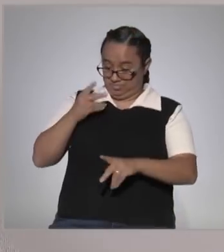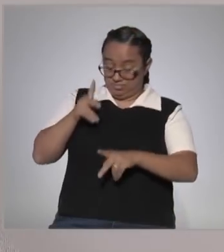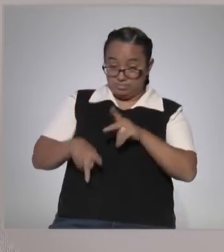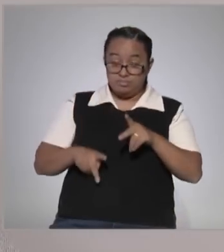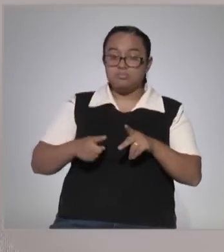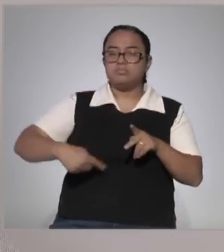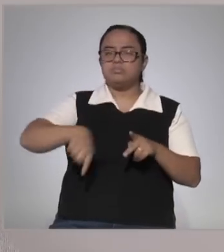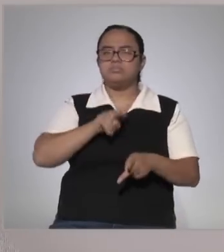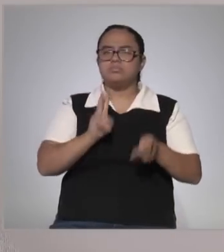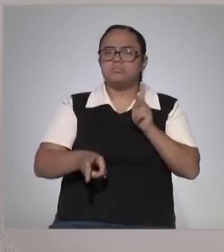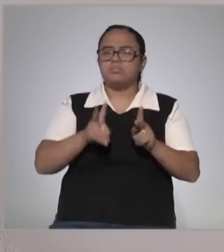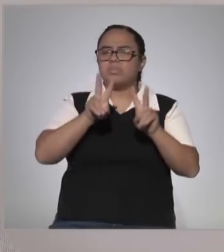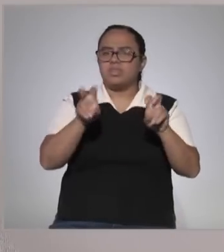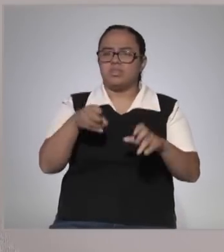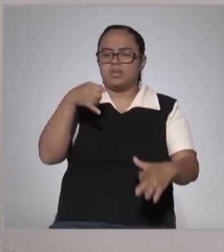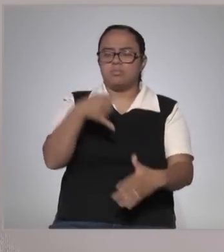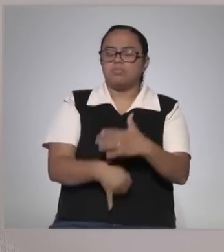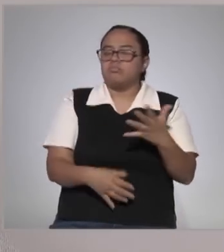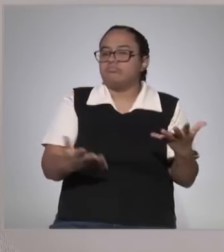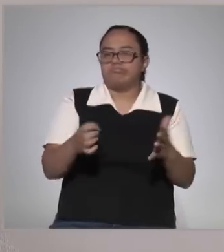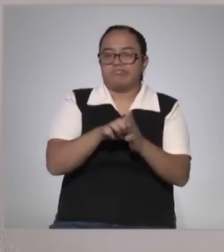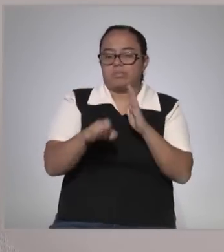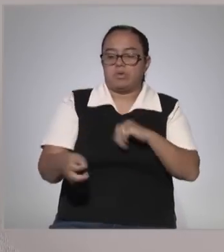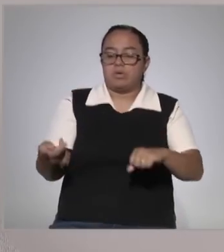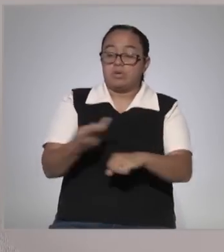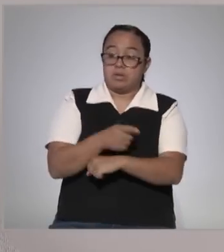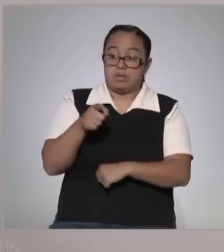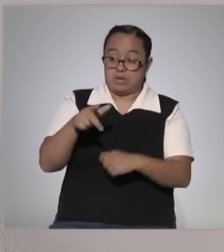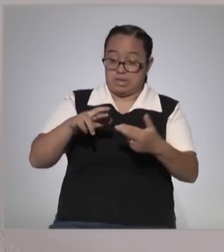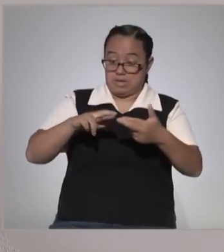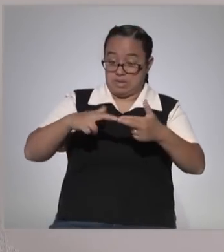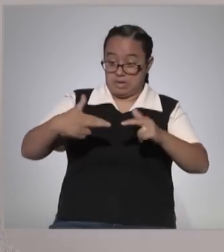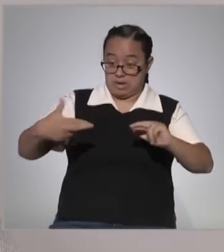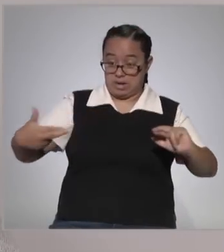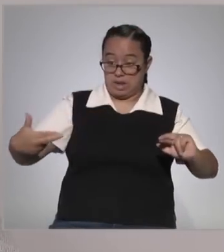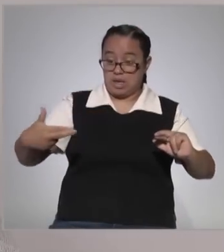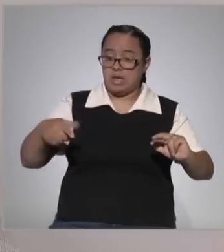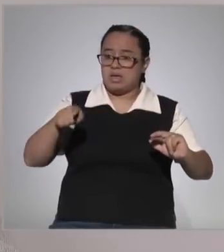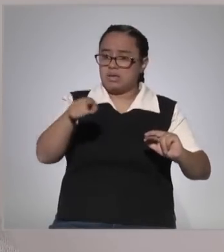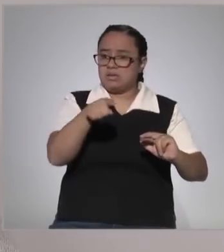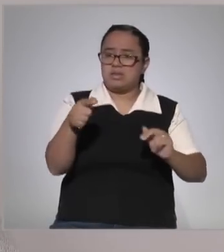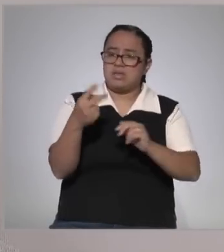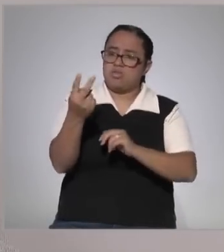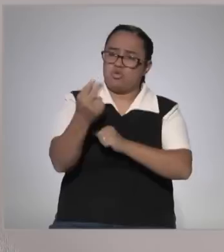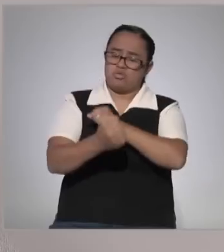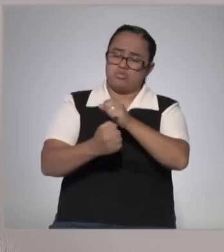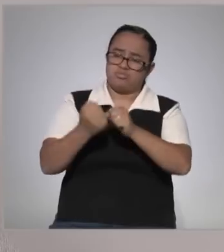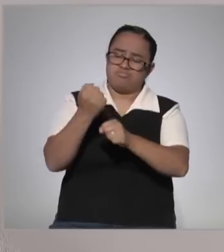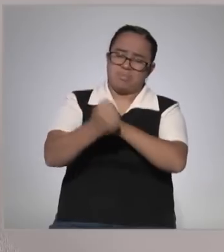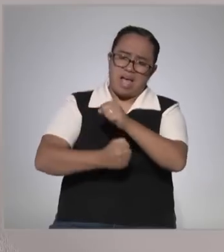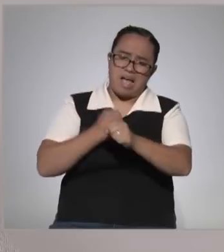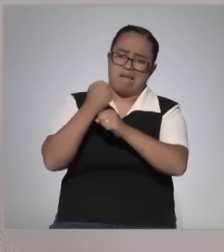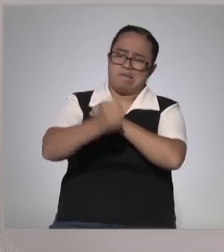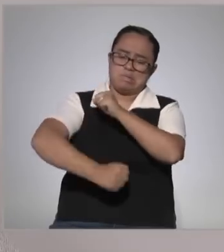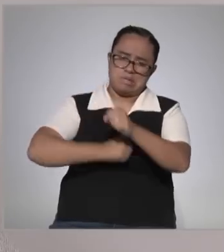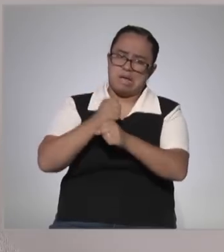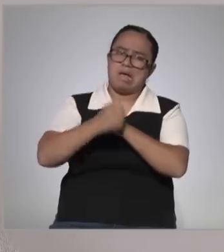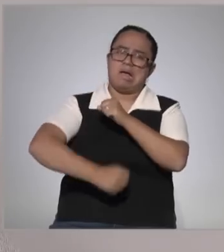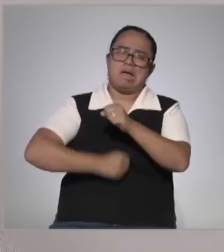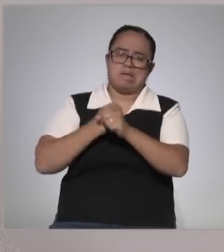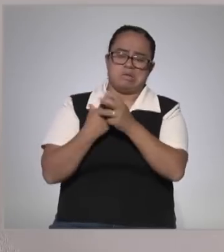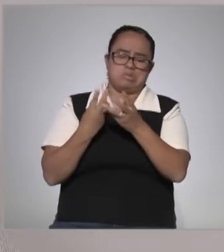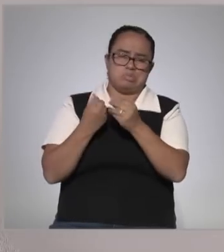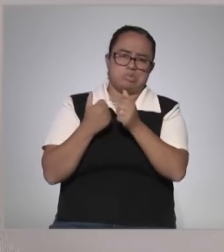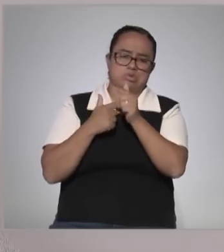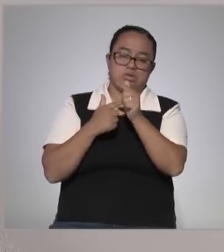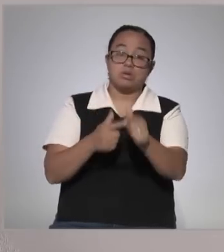estábamos ahondando en el tema de qué pasa en aquellas relaciones que tienen décadas juntas y no necesariamente es sobre una